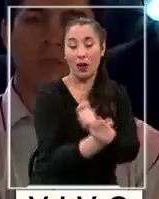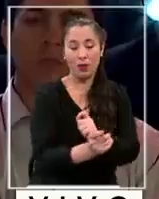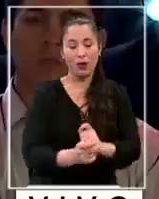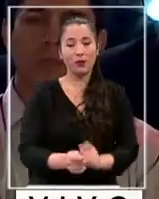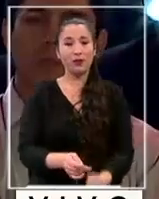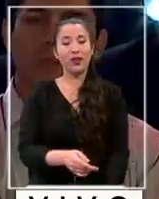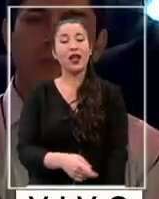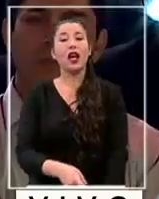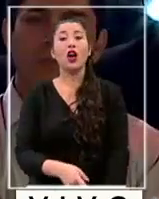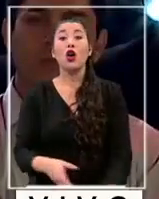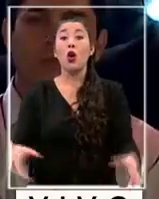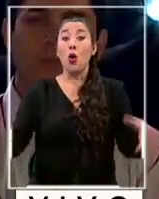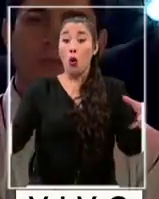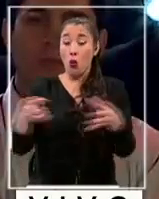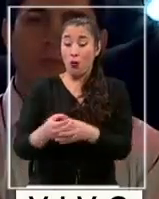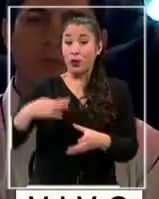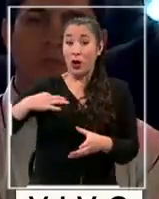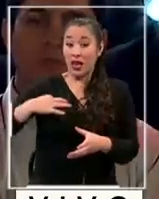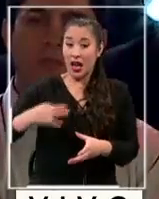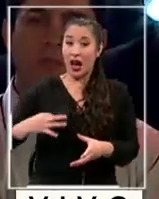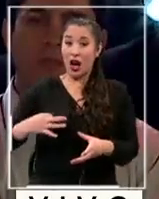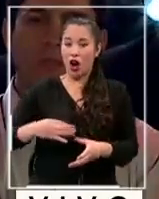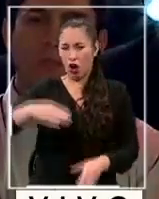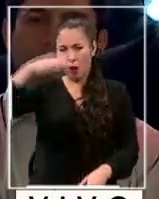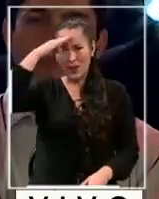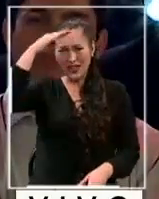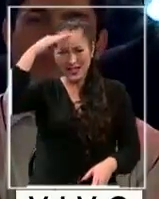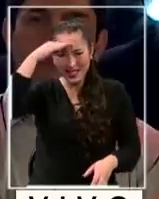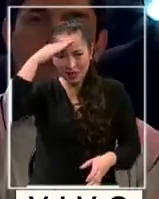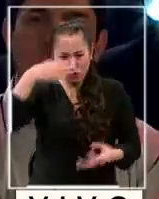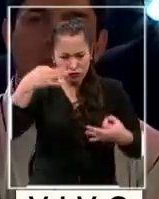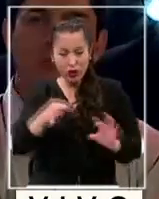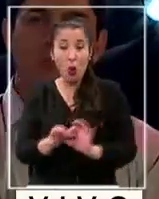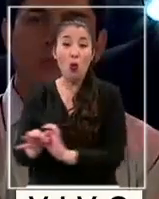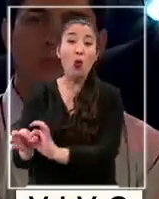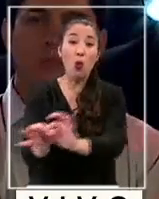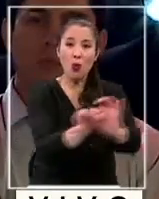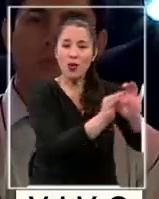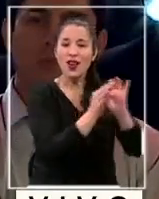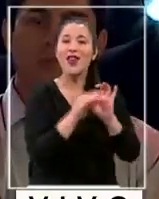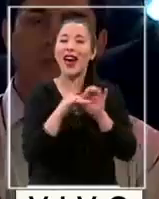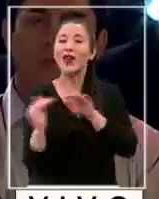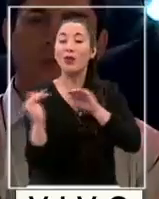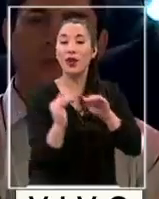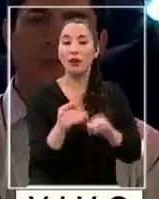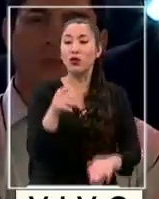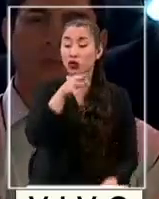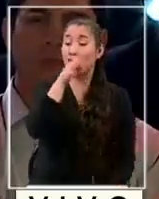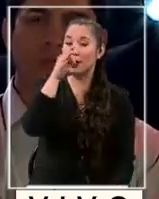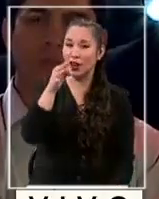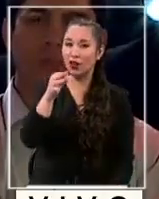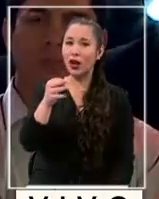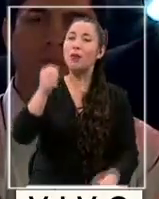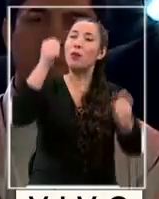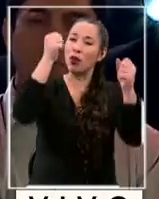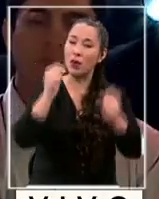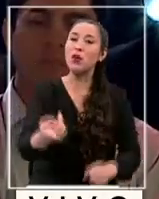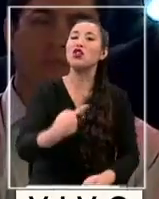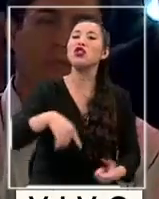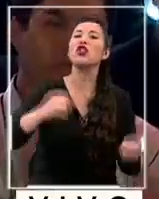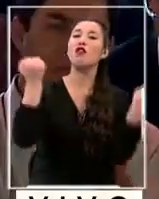una ciudadanía unida y convencida. Por eso que yo les digo que sí podemos y vamos a ganar.